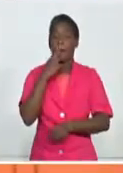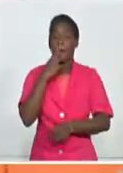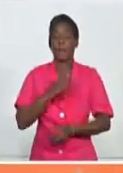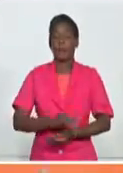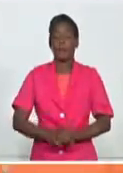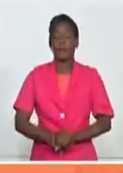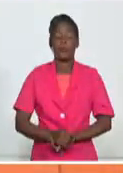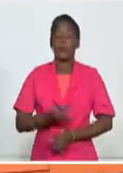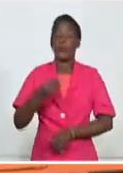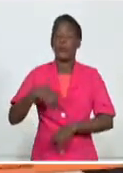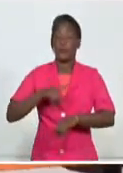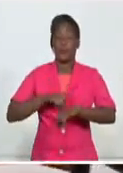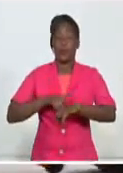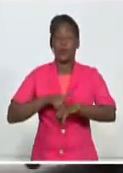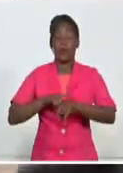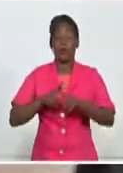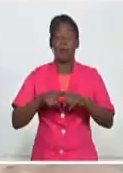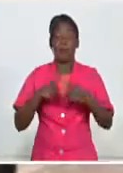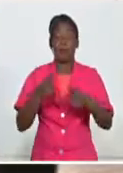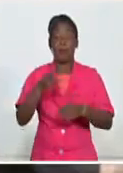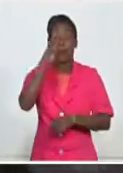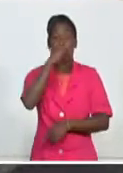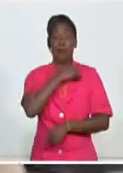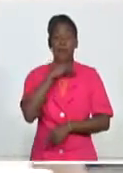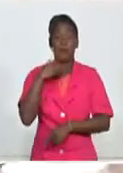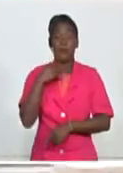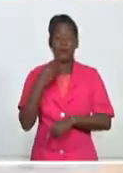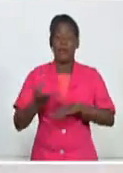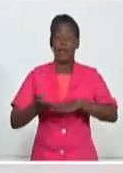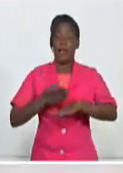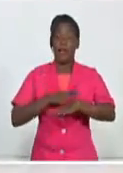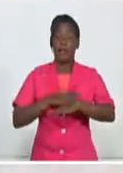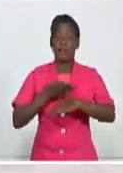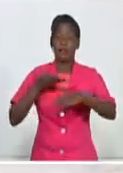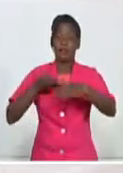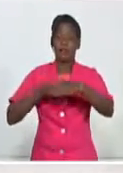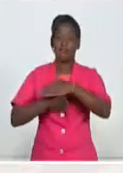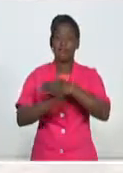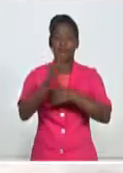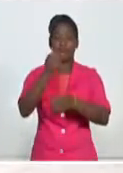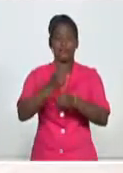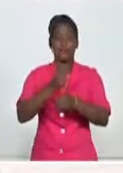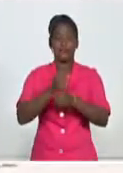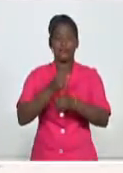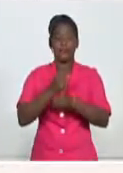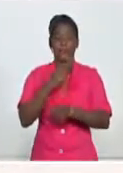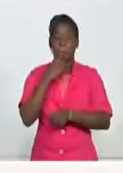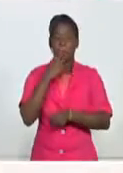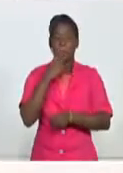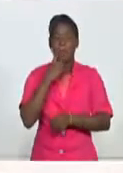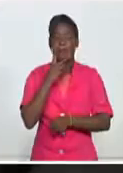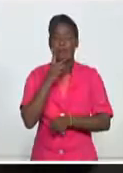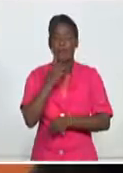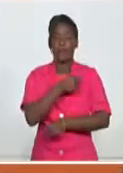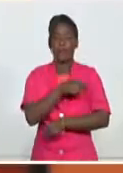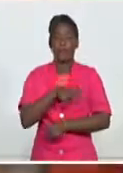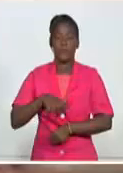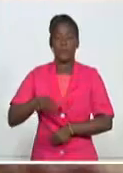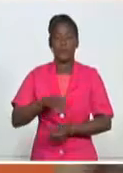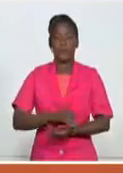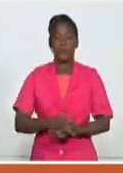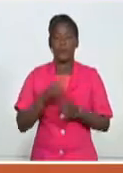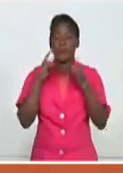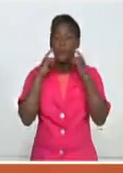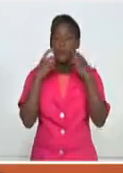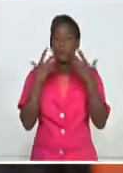personal de salud y trabajadores vinculados directamente a la batalla contra la cob y 19 esto que es muy importante para la llegada temprano